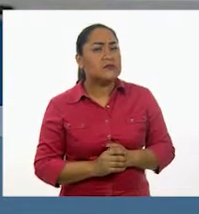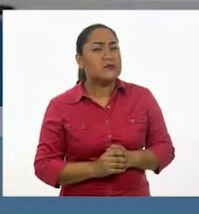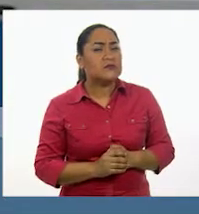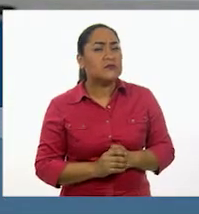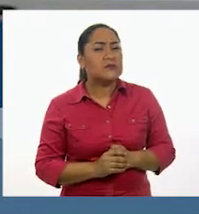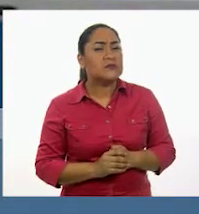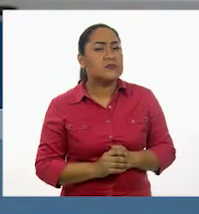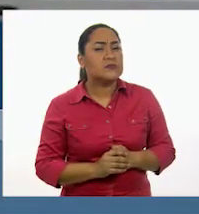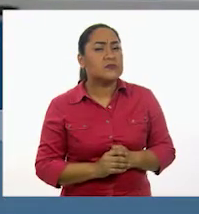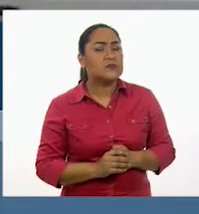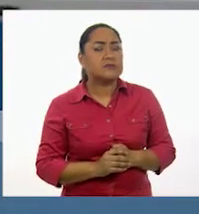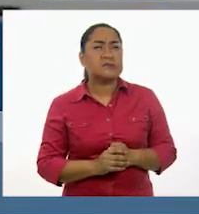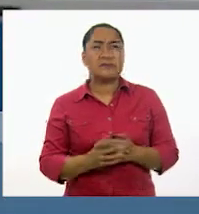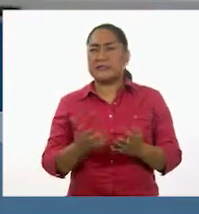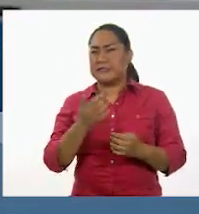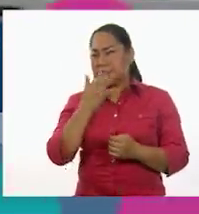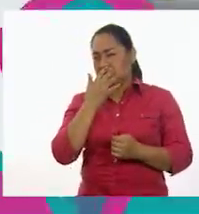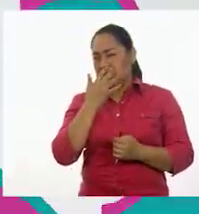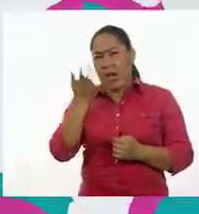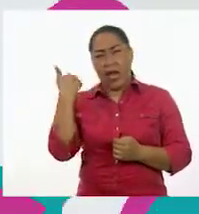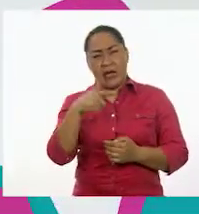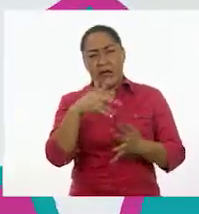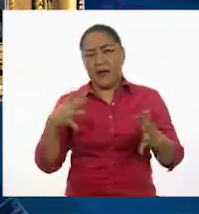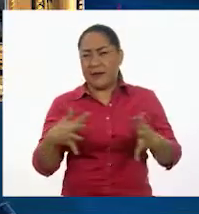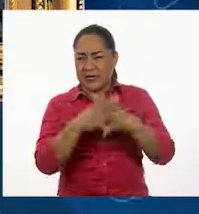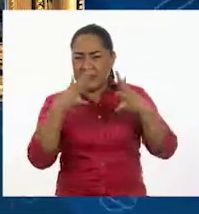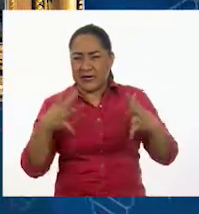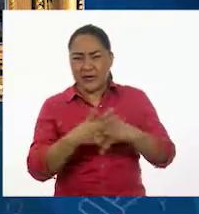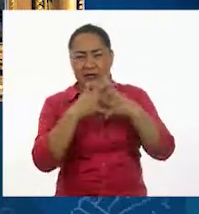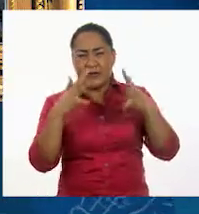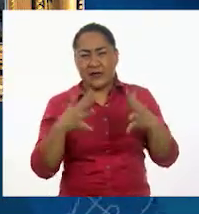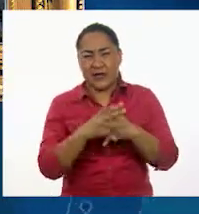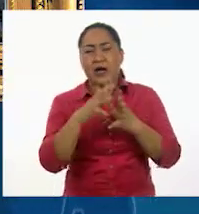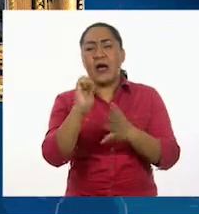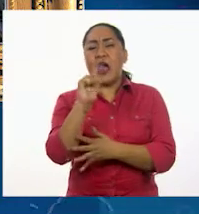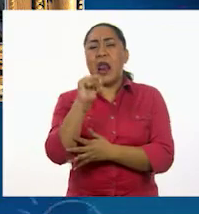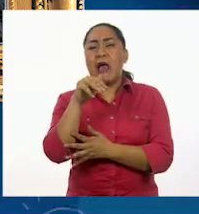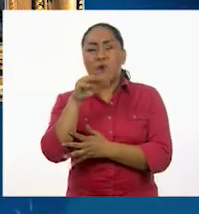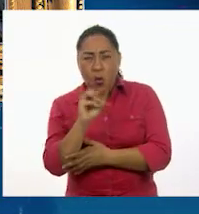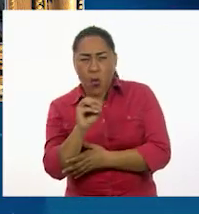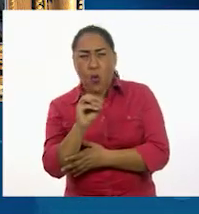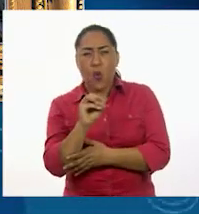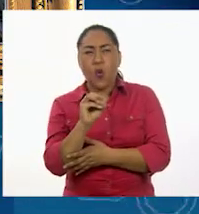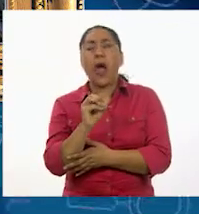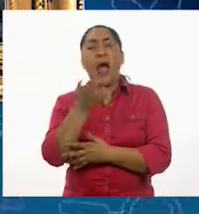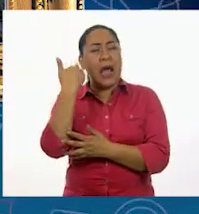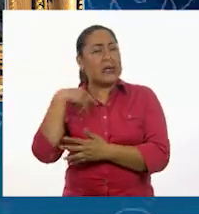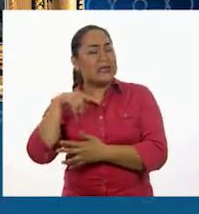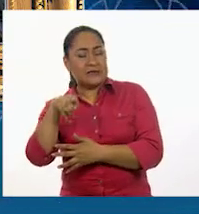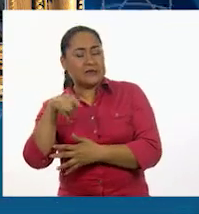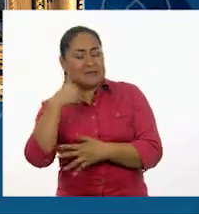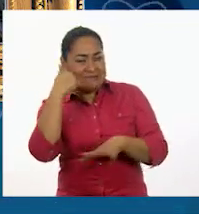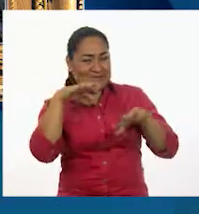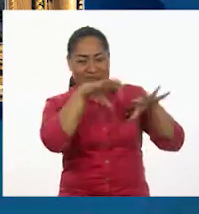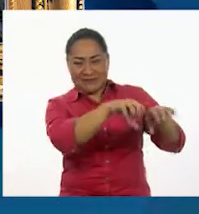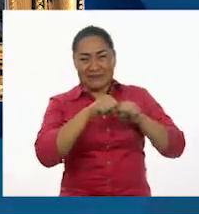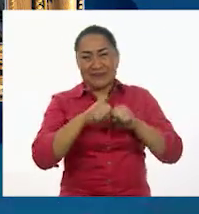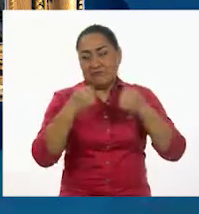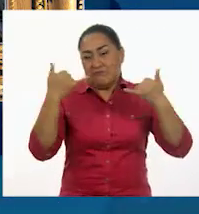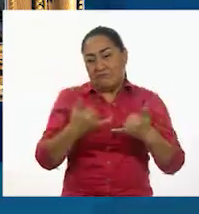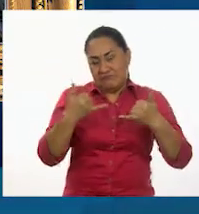Ay, Va. ¿no fue con la batalla del Álamo? Cuando México logró someter a los colonos rebeldes que estaban atrincherados